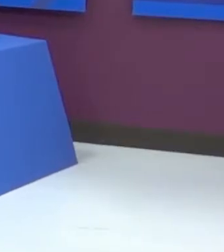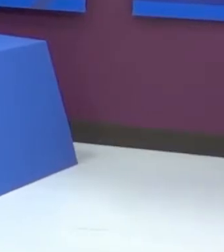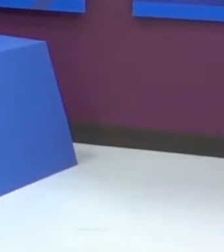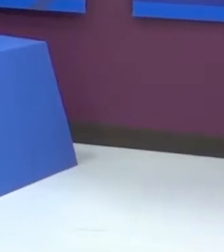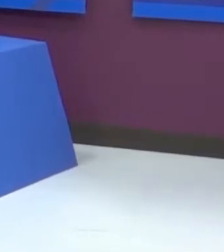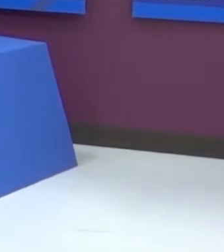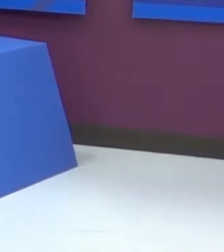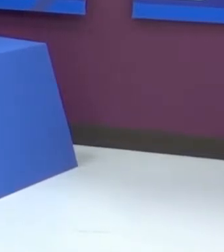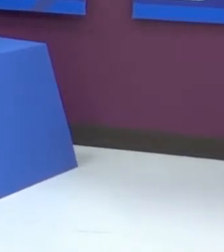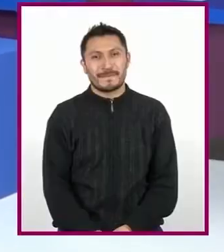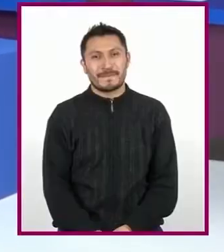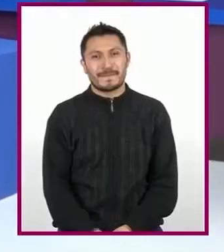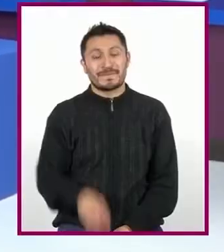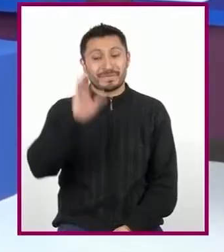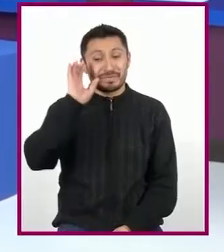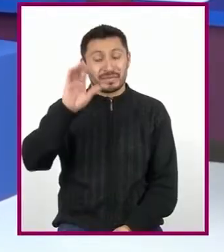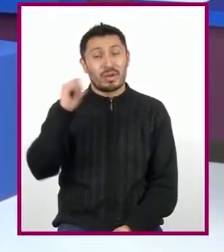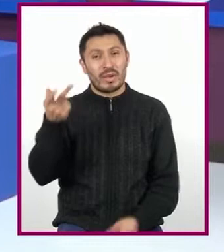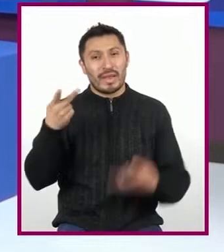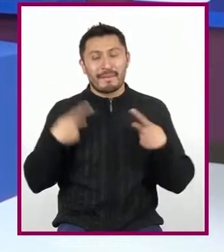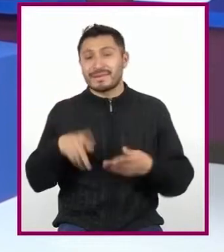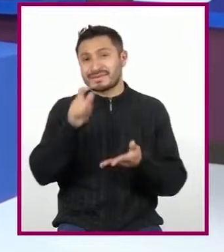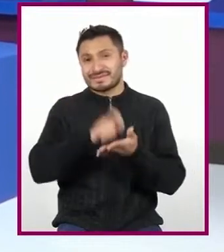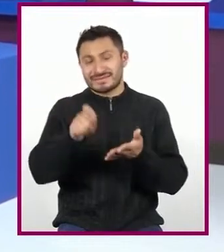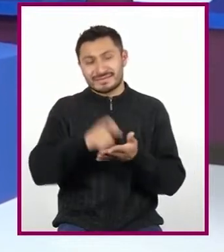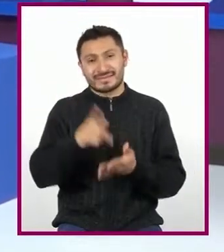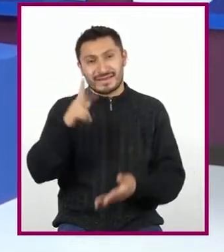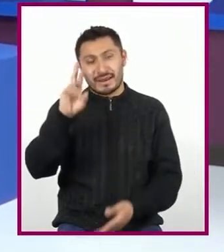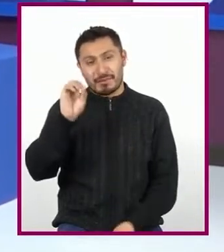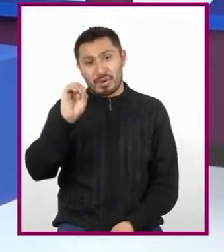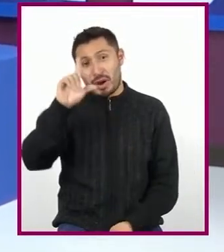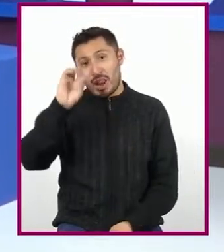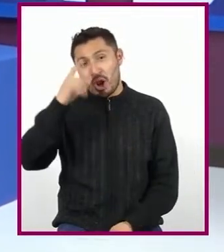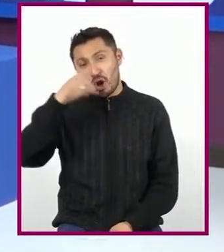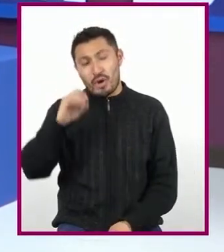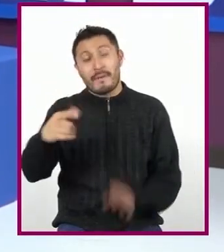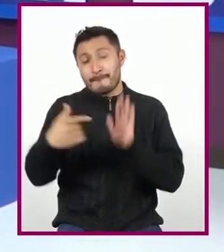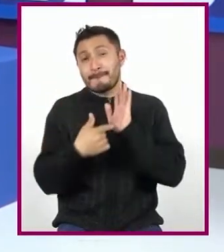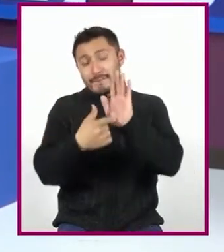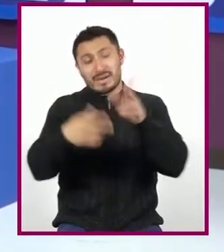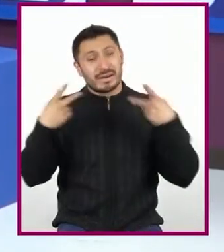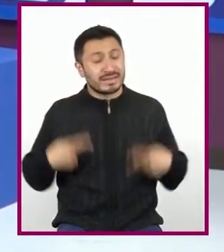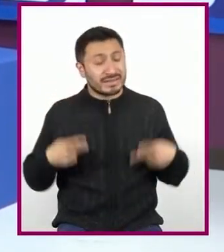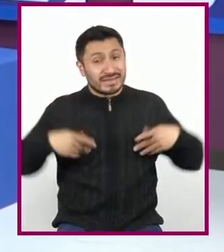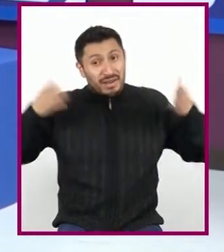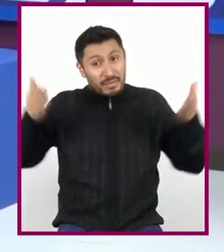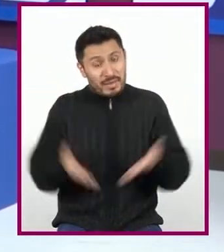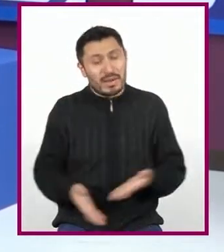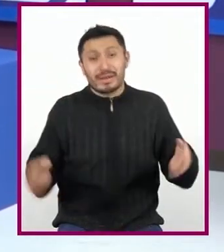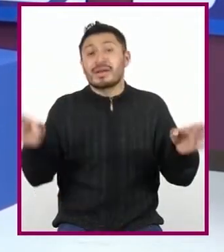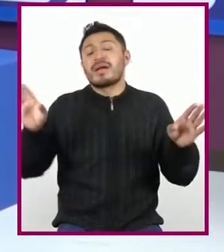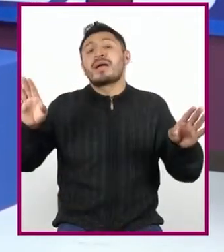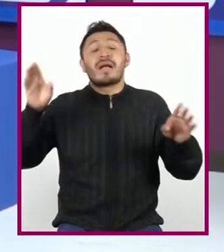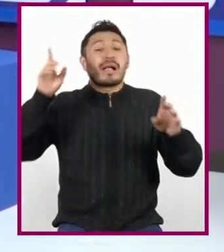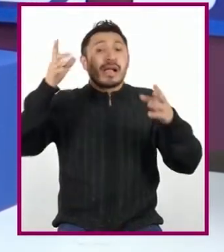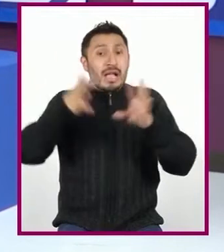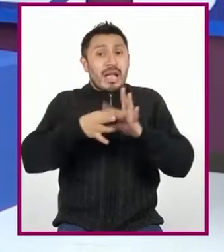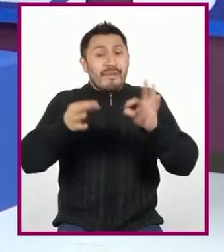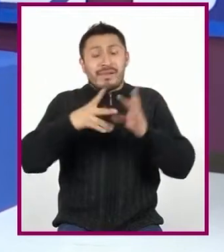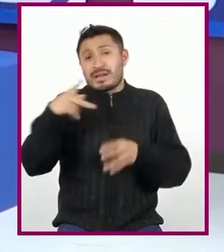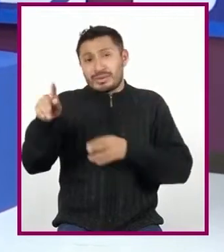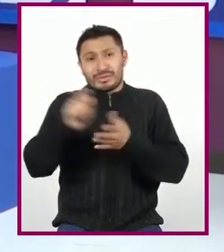Mérito Universitario. Enamorada profundamente del quehacer magisterial, en su amplísima acepción, opta